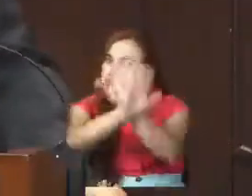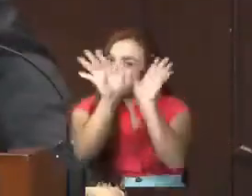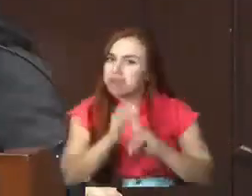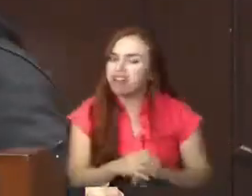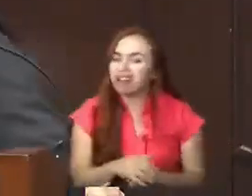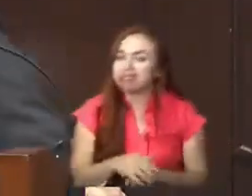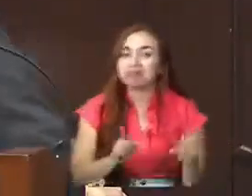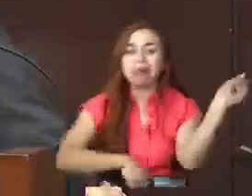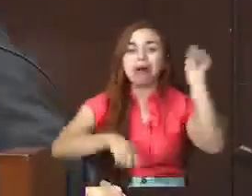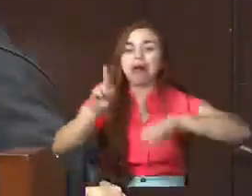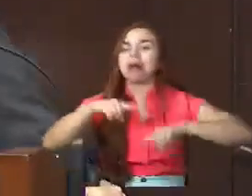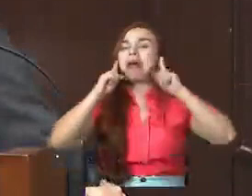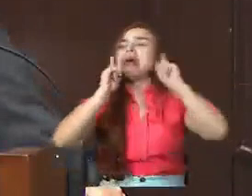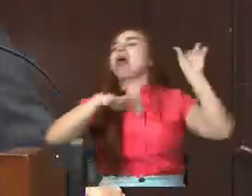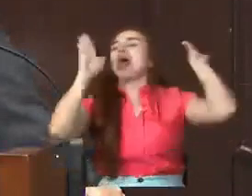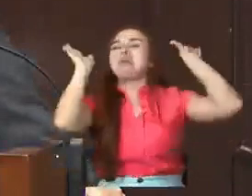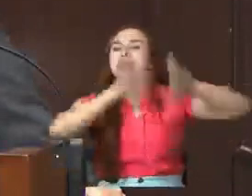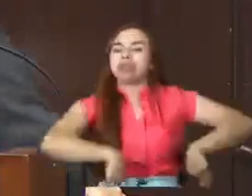importa decir.